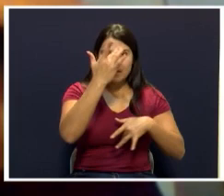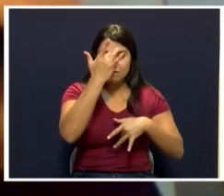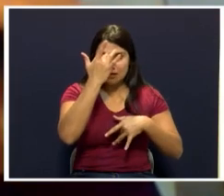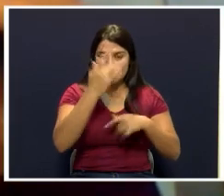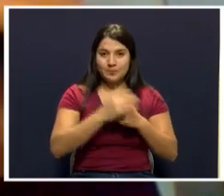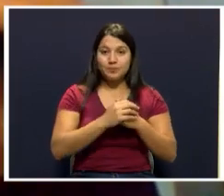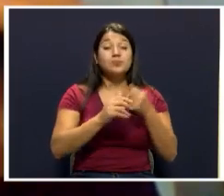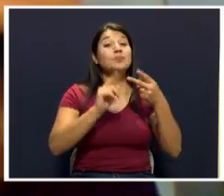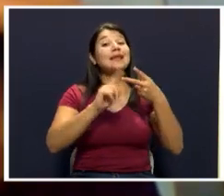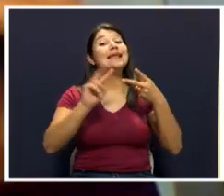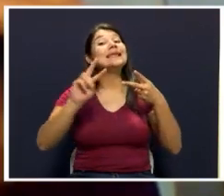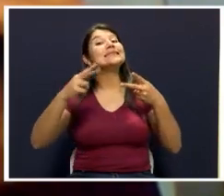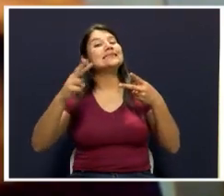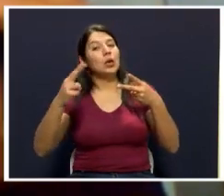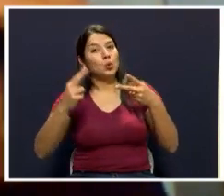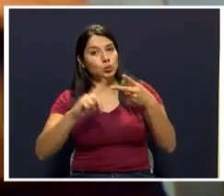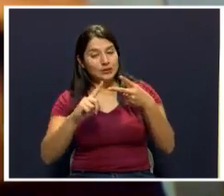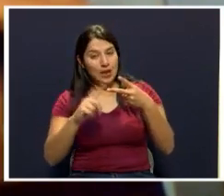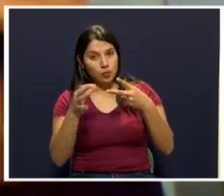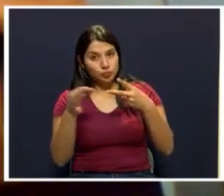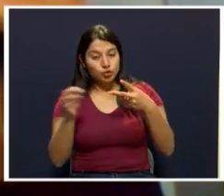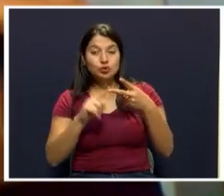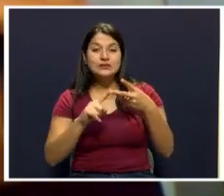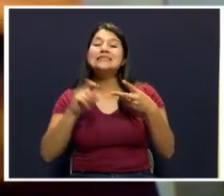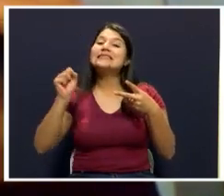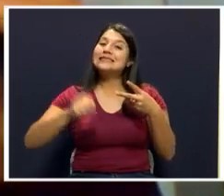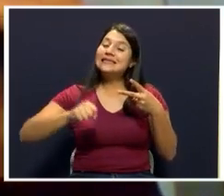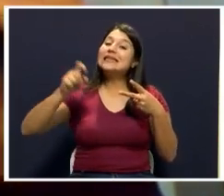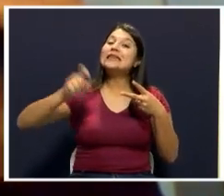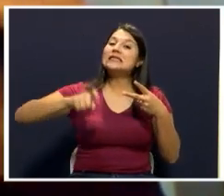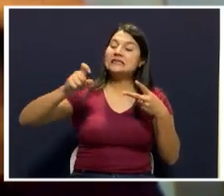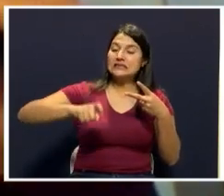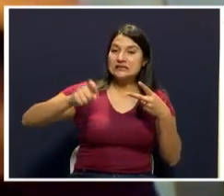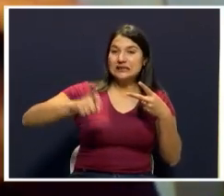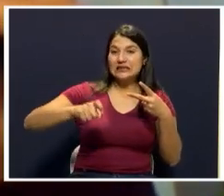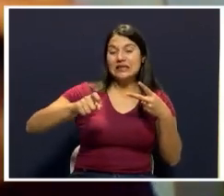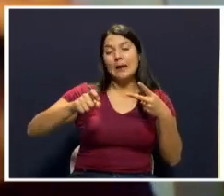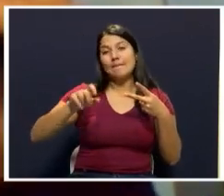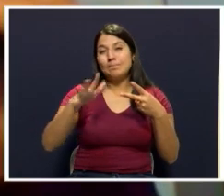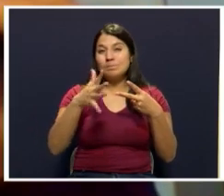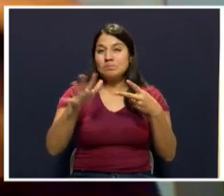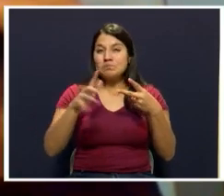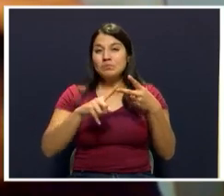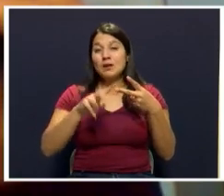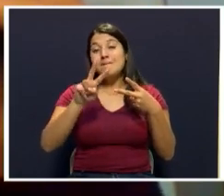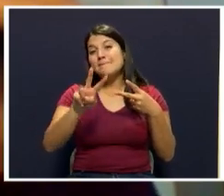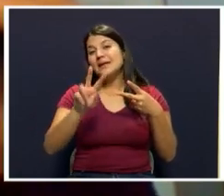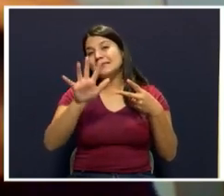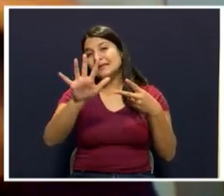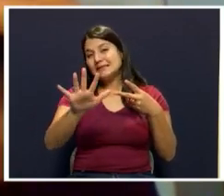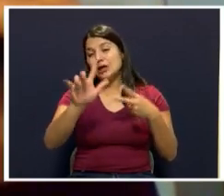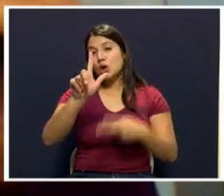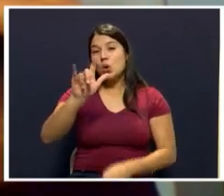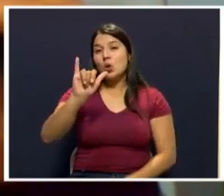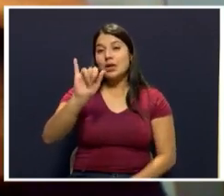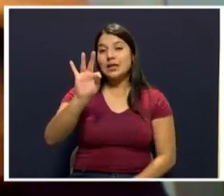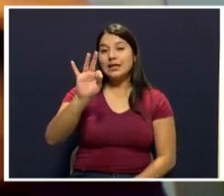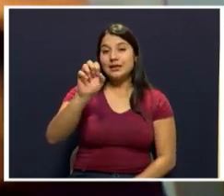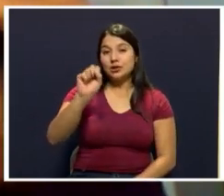se necesitaría acumular un volumen, calculamos nosotros en el instituto, de unos 25 litros de